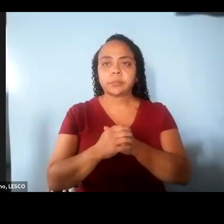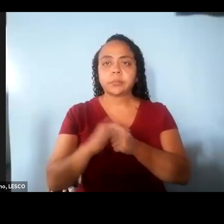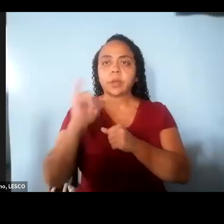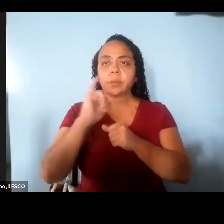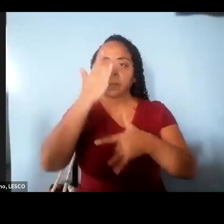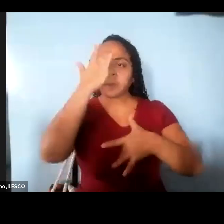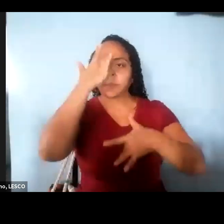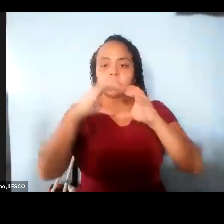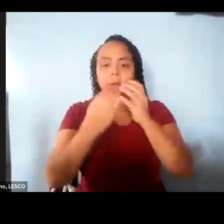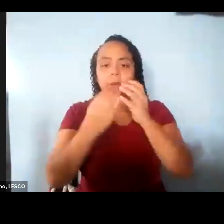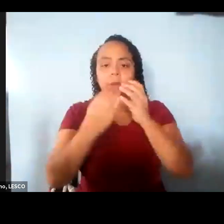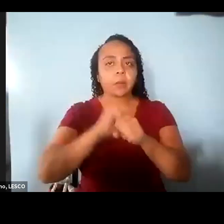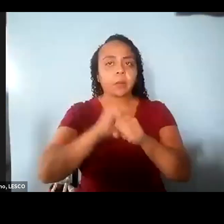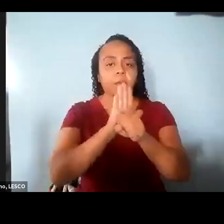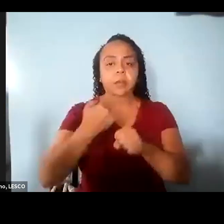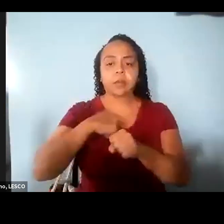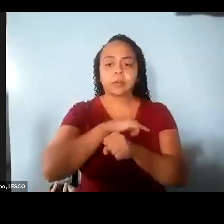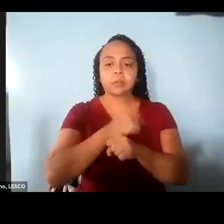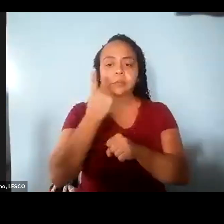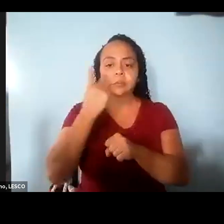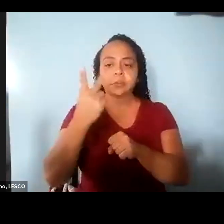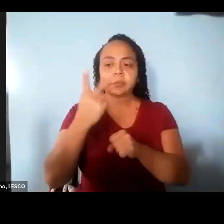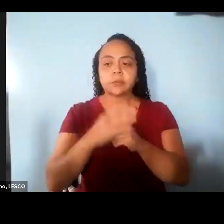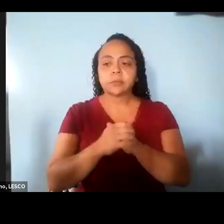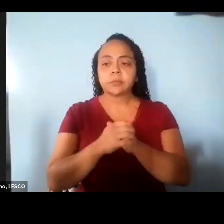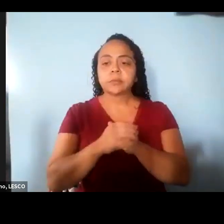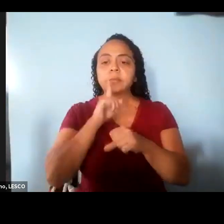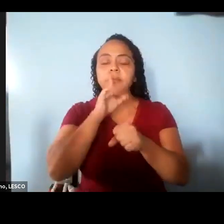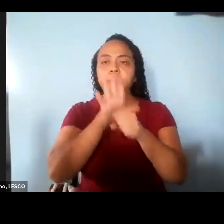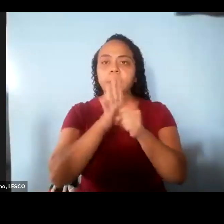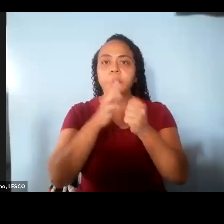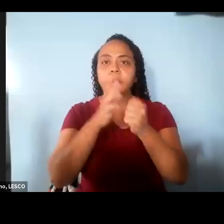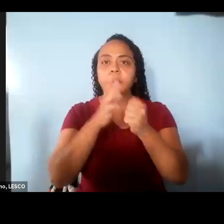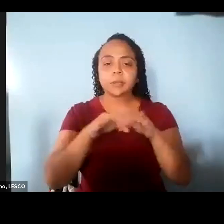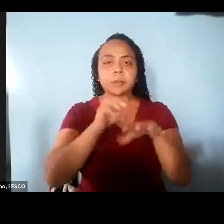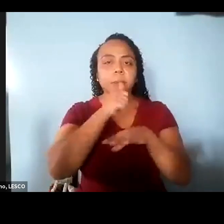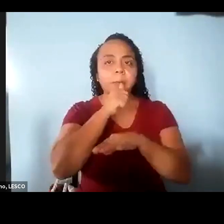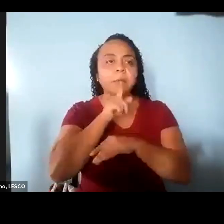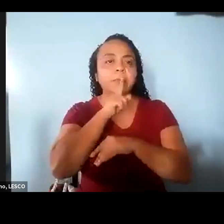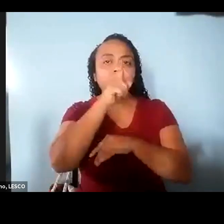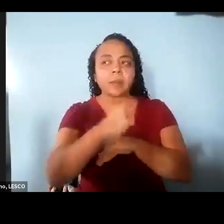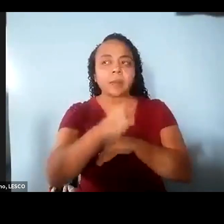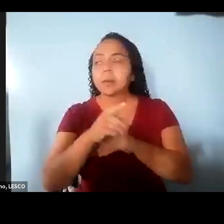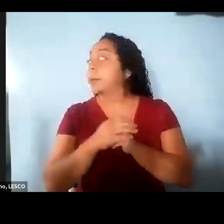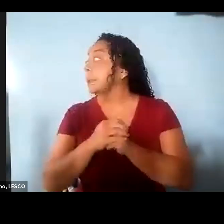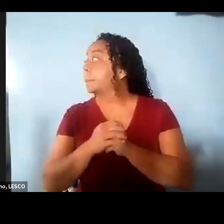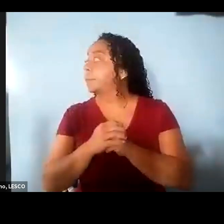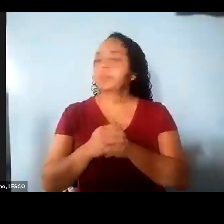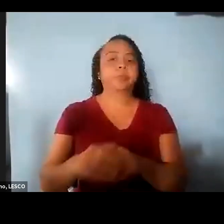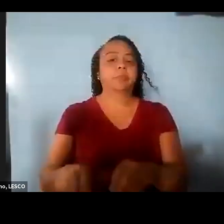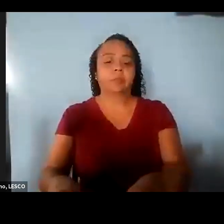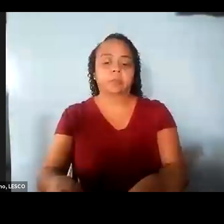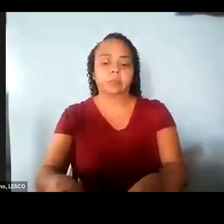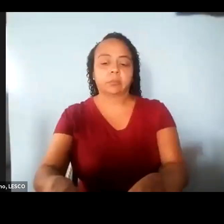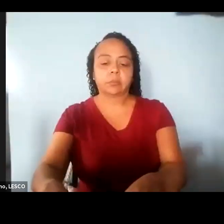cruz 19 vemos como el compromiso de la empresa privada es lo que realmente nos ayuda